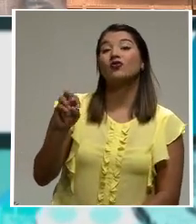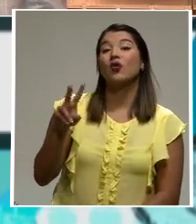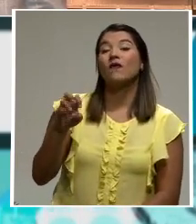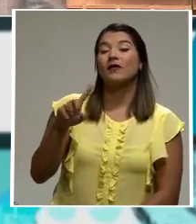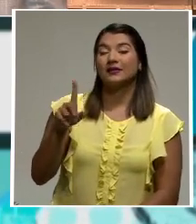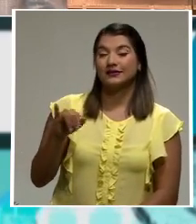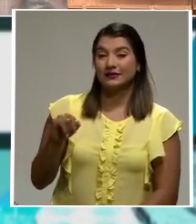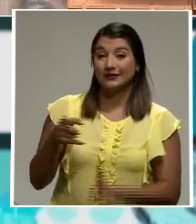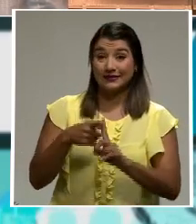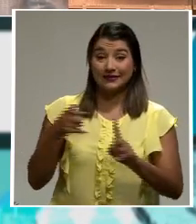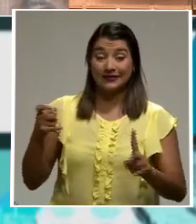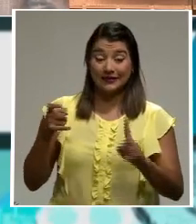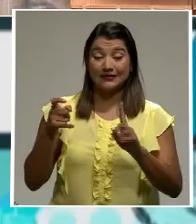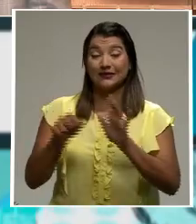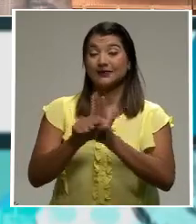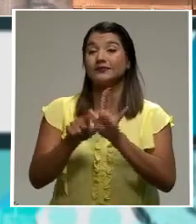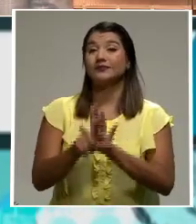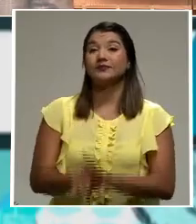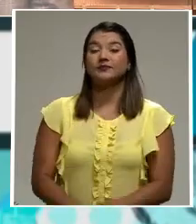Congreso.